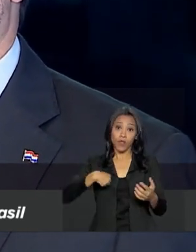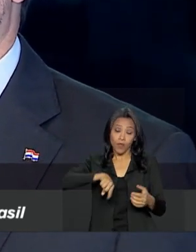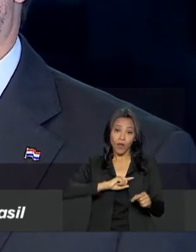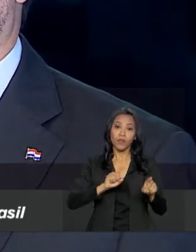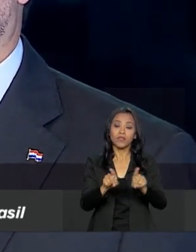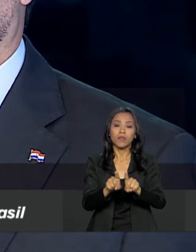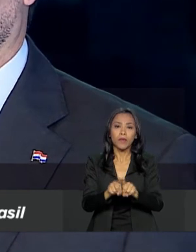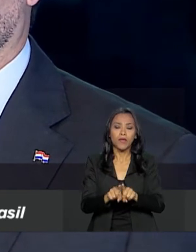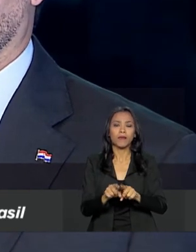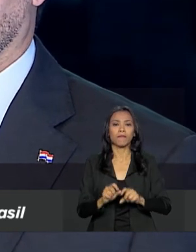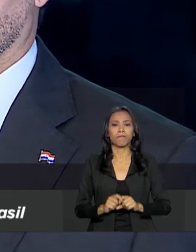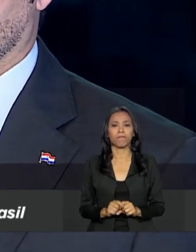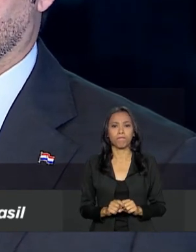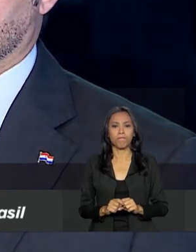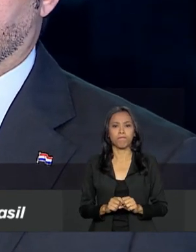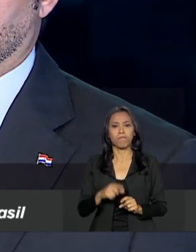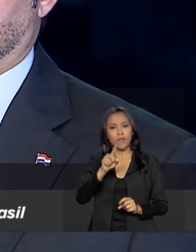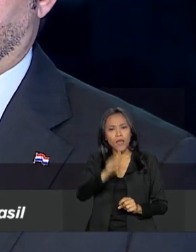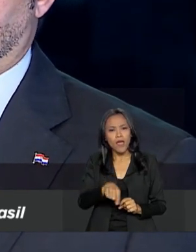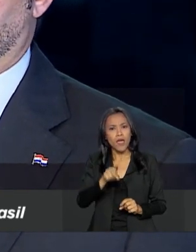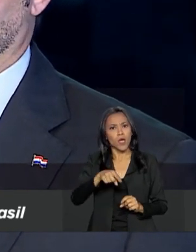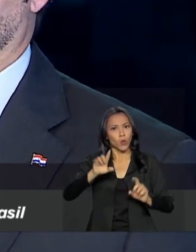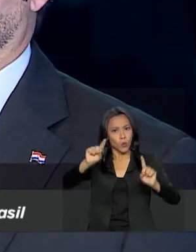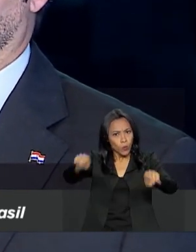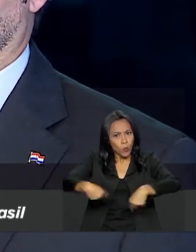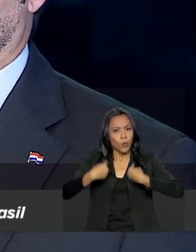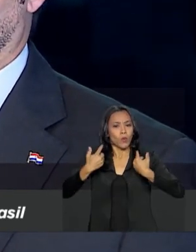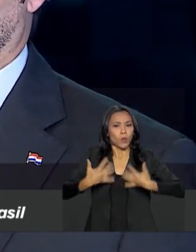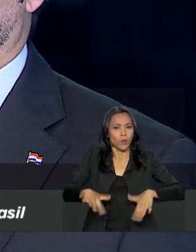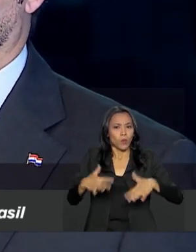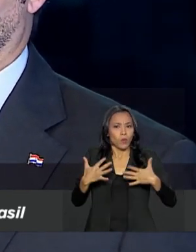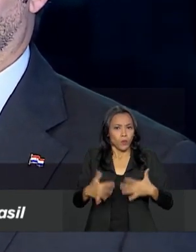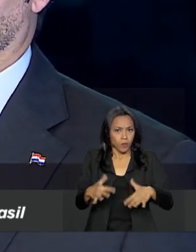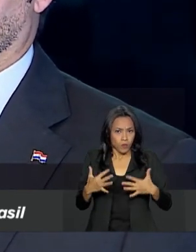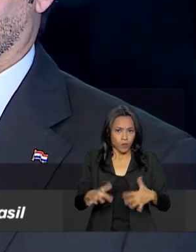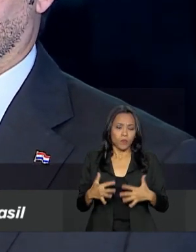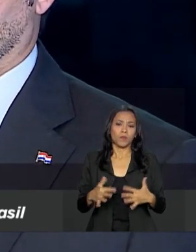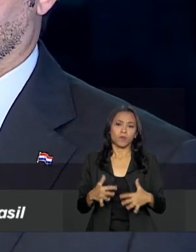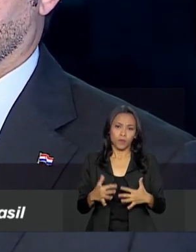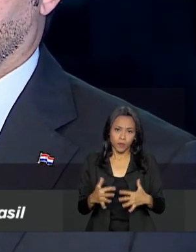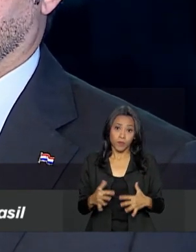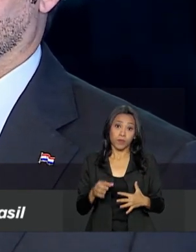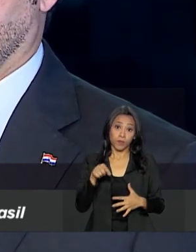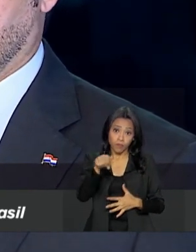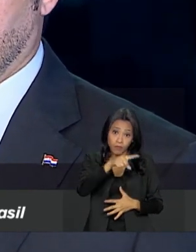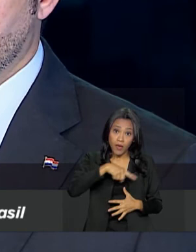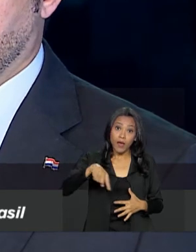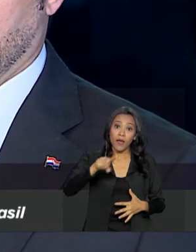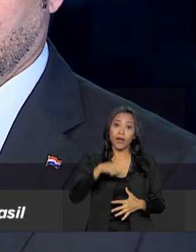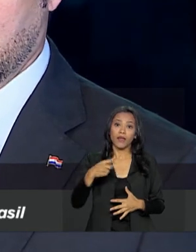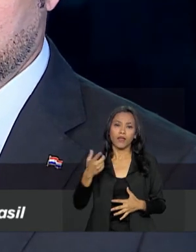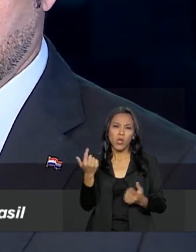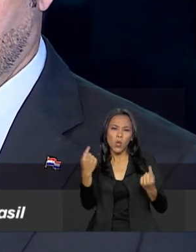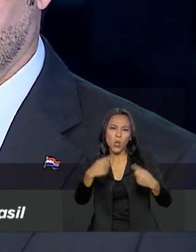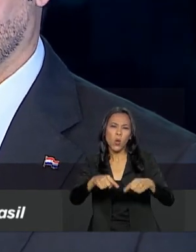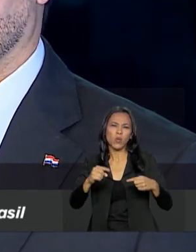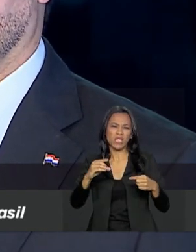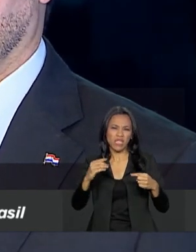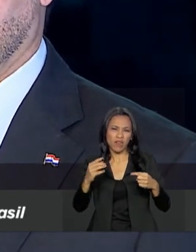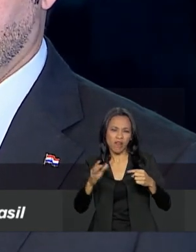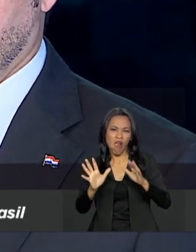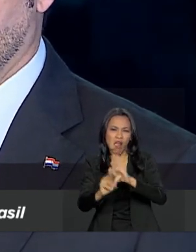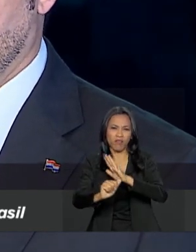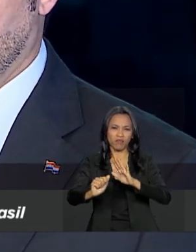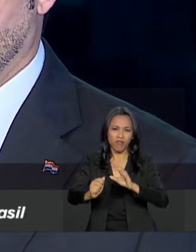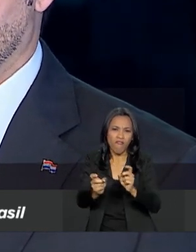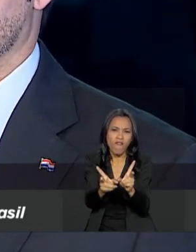de el enorme desafío que tenemos en una lucha coordinada contra el crimen organizado, contra